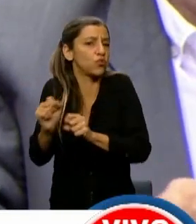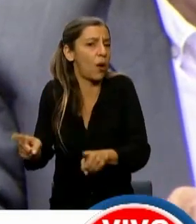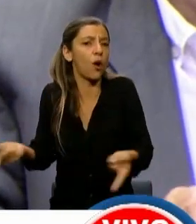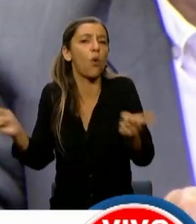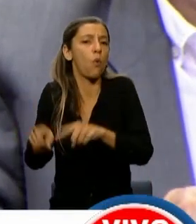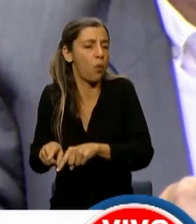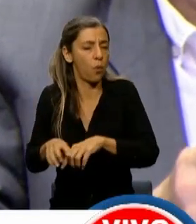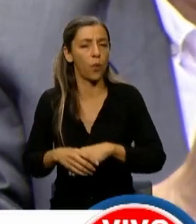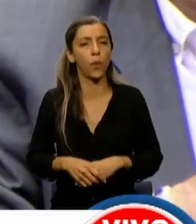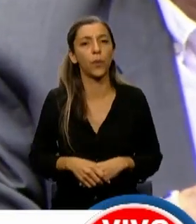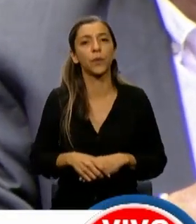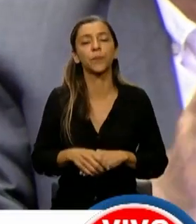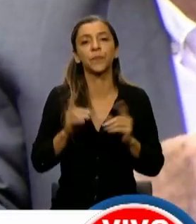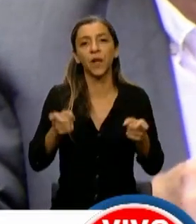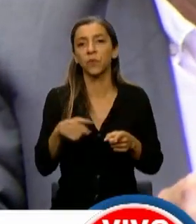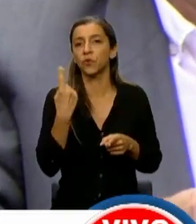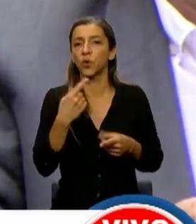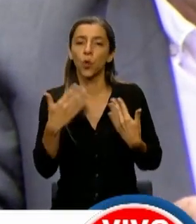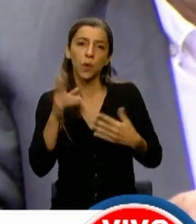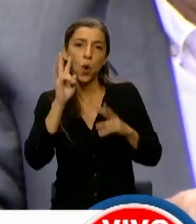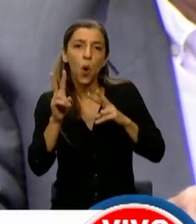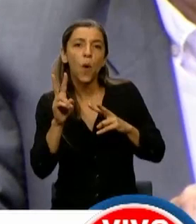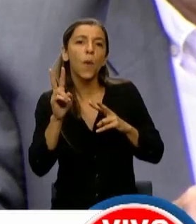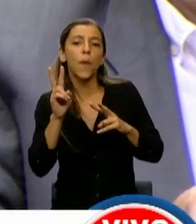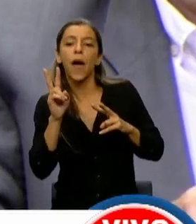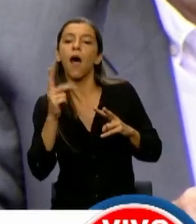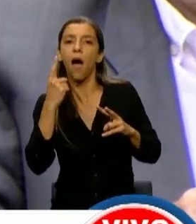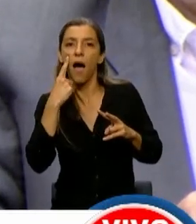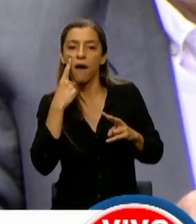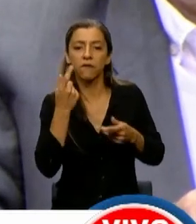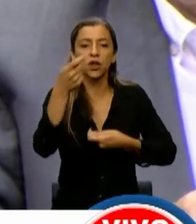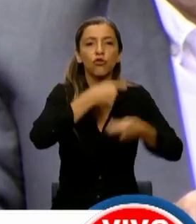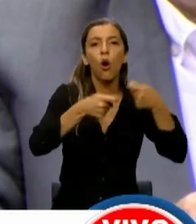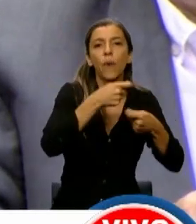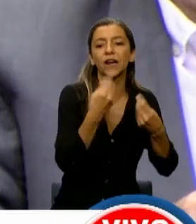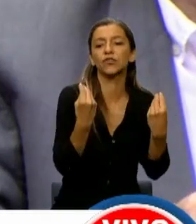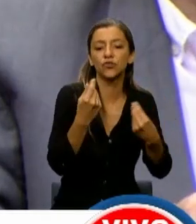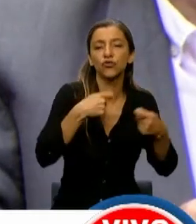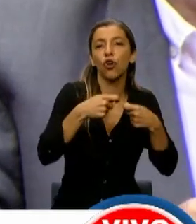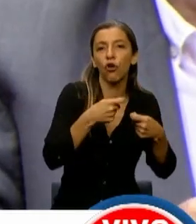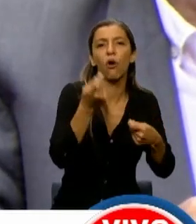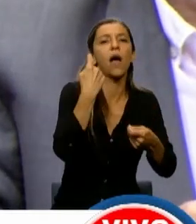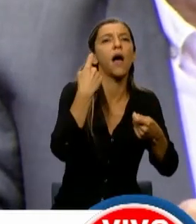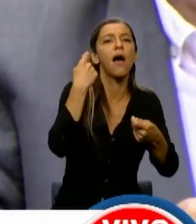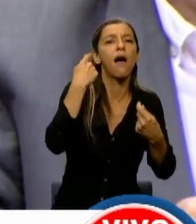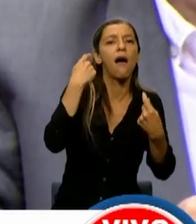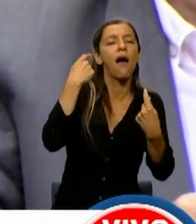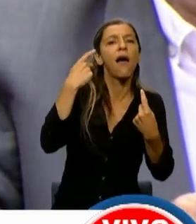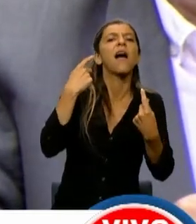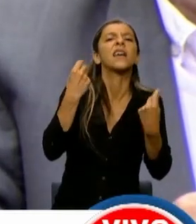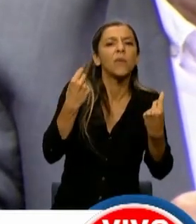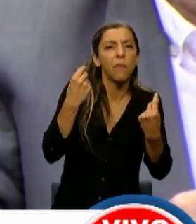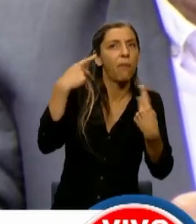pandemia. Después podemos mirar el intercambio comercial argentino. ¿Qué pasa con las exportaciones? En este